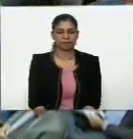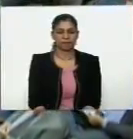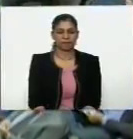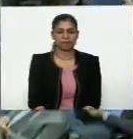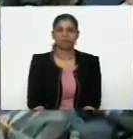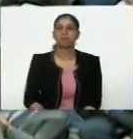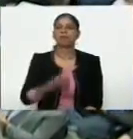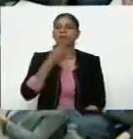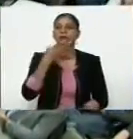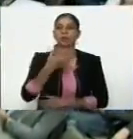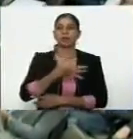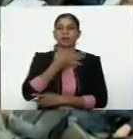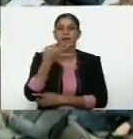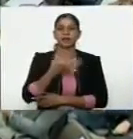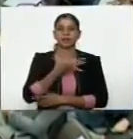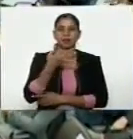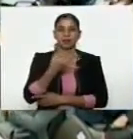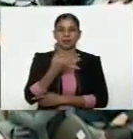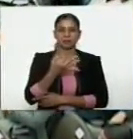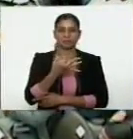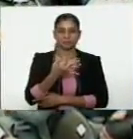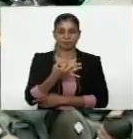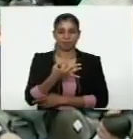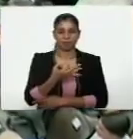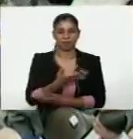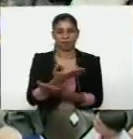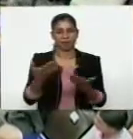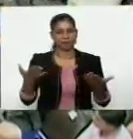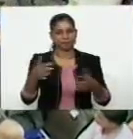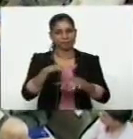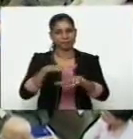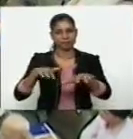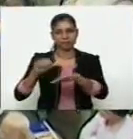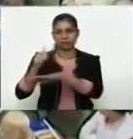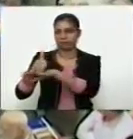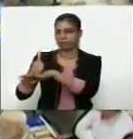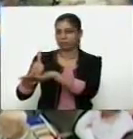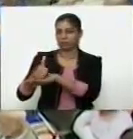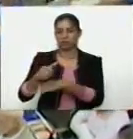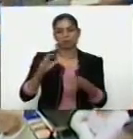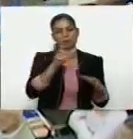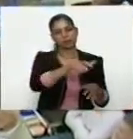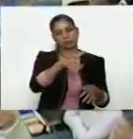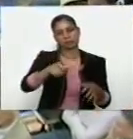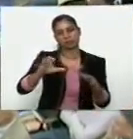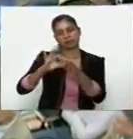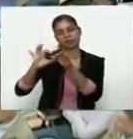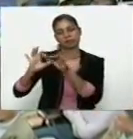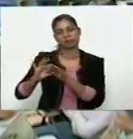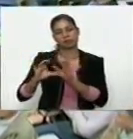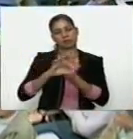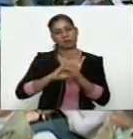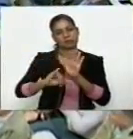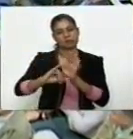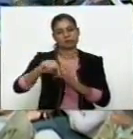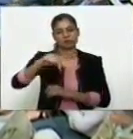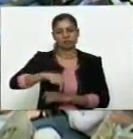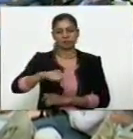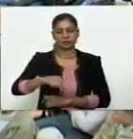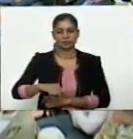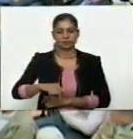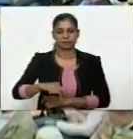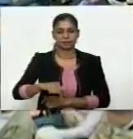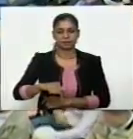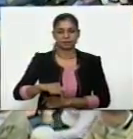Muy buenas tardes, señora presidenta, junta directiva, colegas constituyentes. Hoy